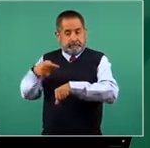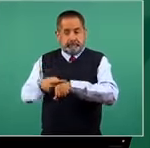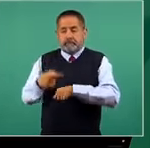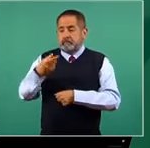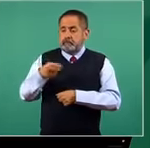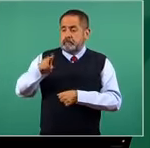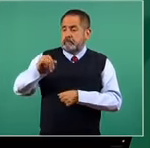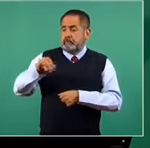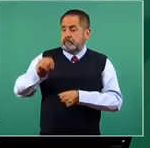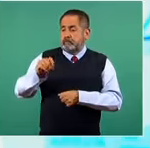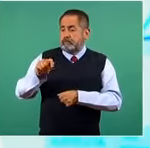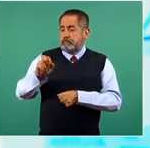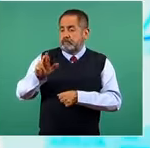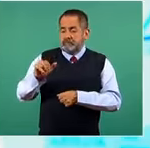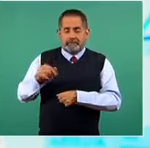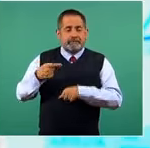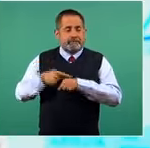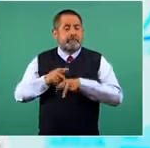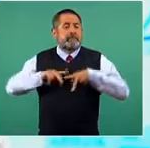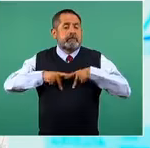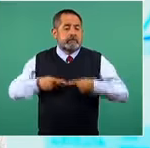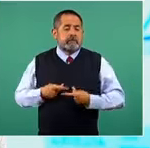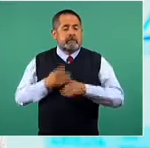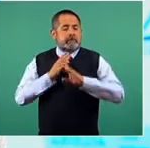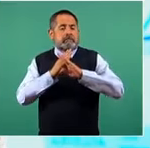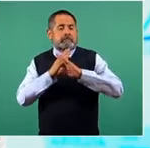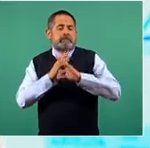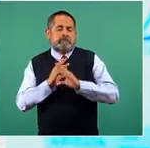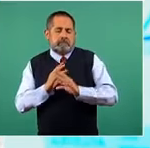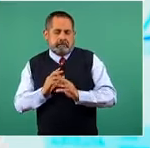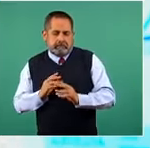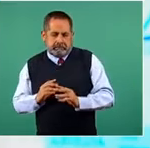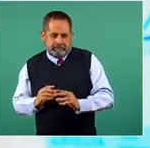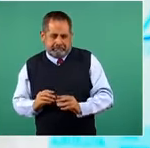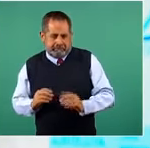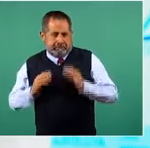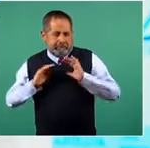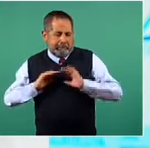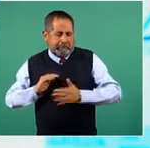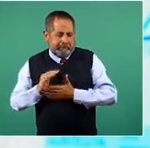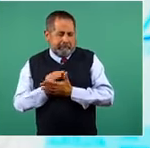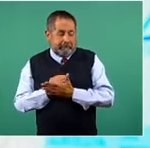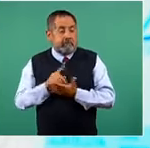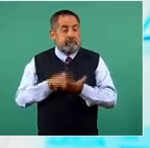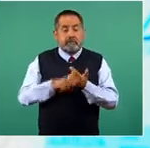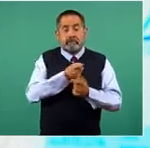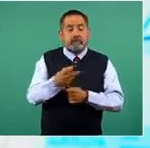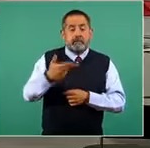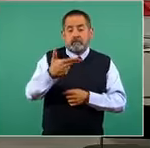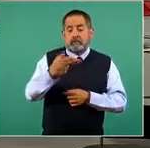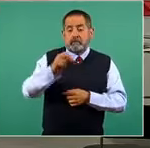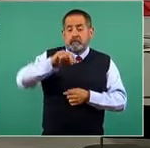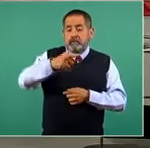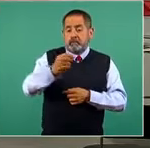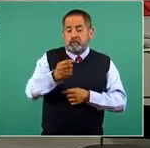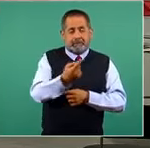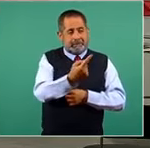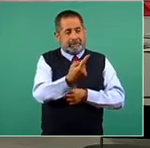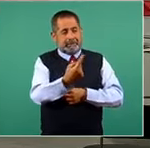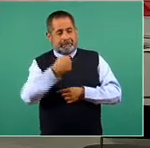inmunosupresión. Porque los hongos nos atacan a los seres humanos y también otras especies animales cuando